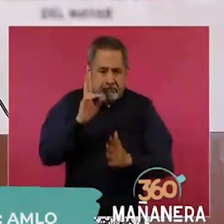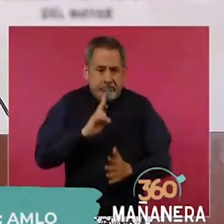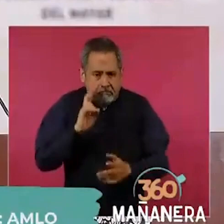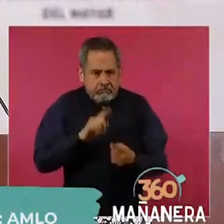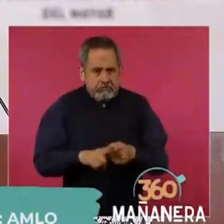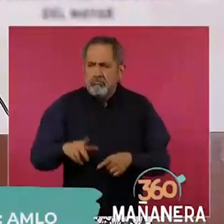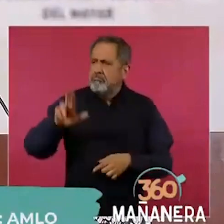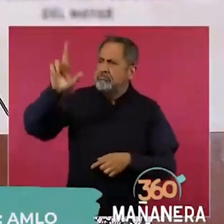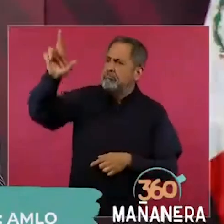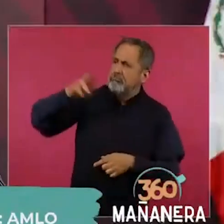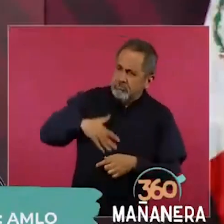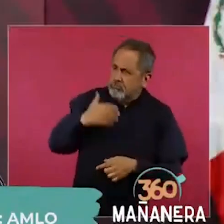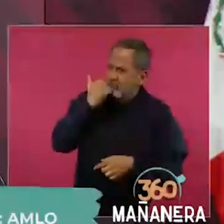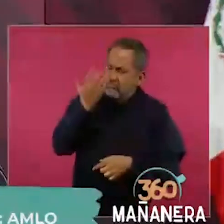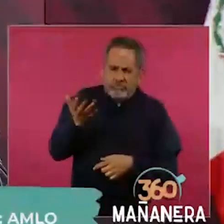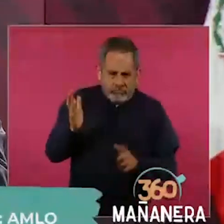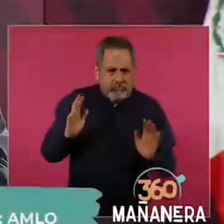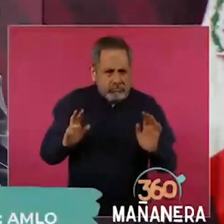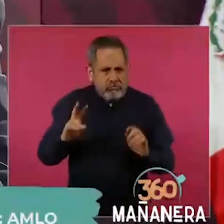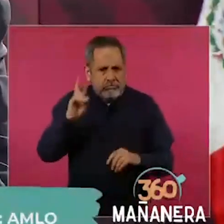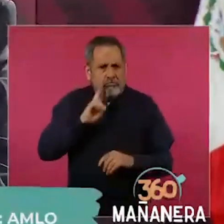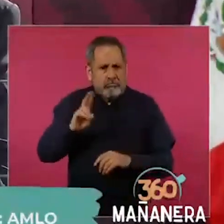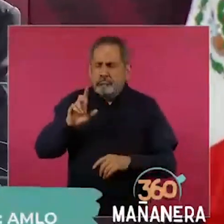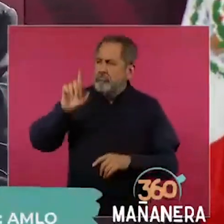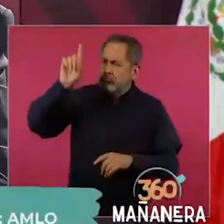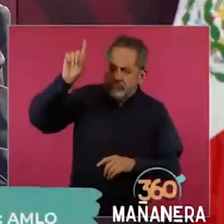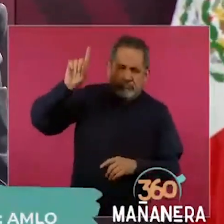Que diga, yo quiero ser